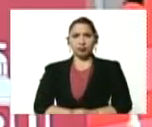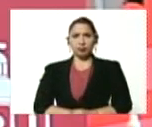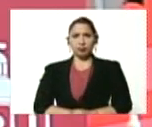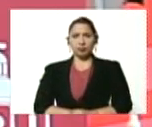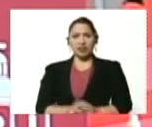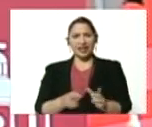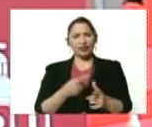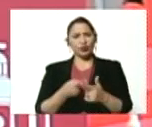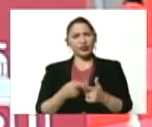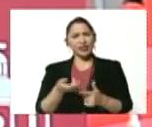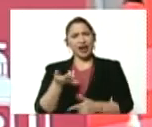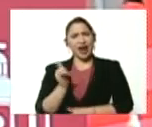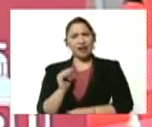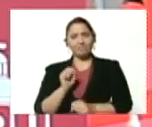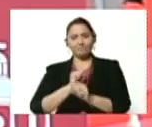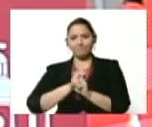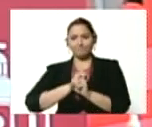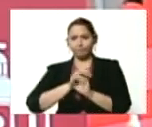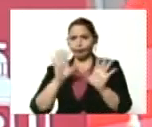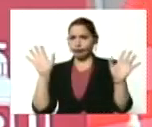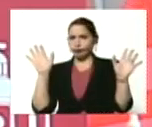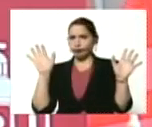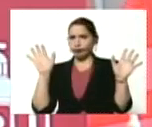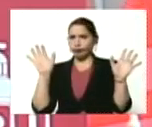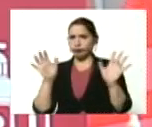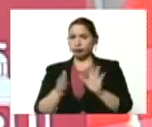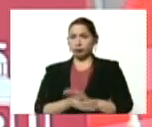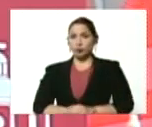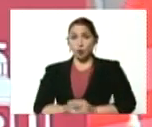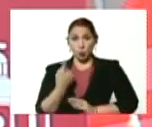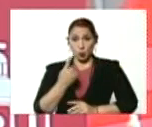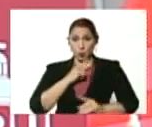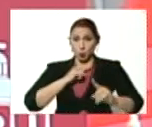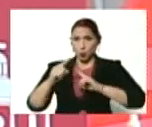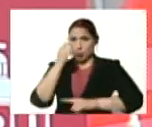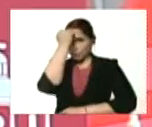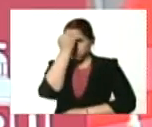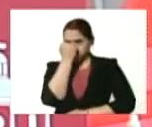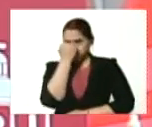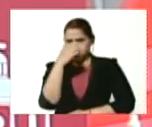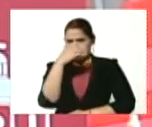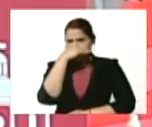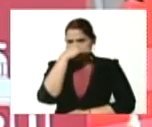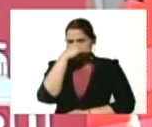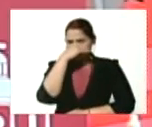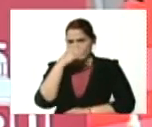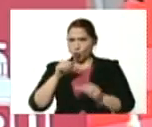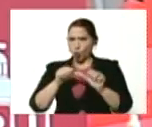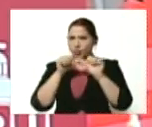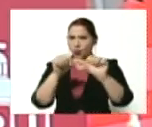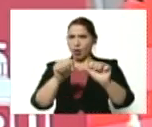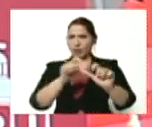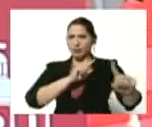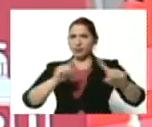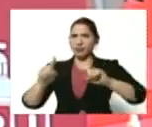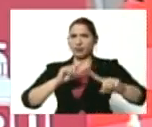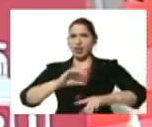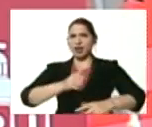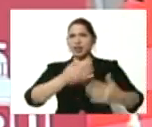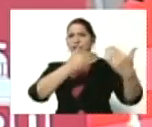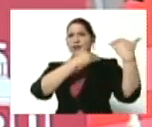hay claridad en una acción terrorista continuada dirigida por Leopoldo